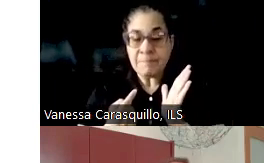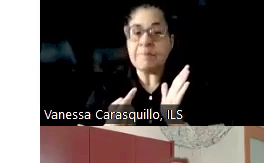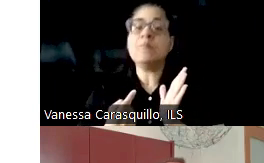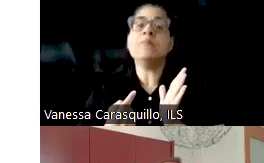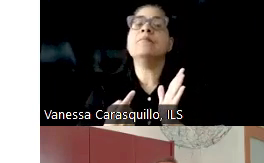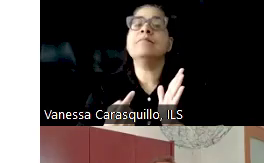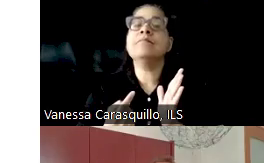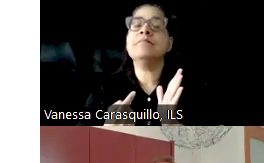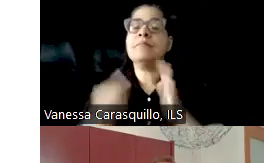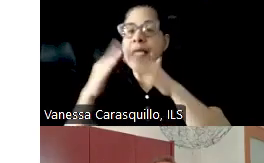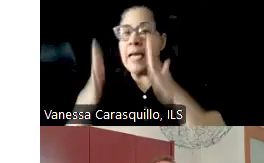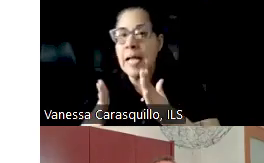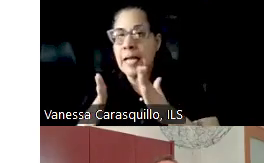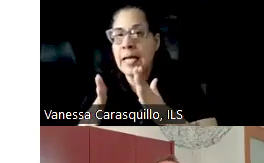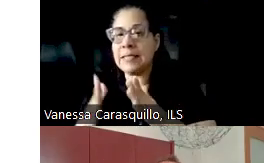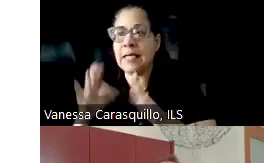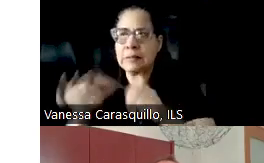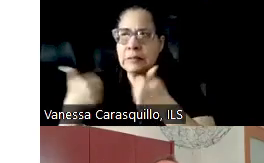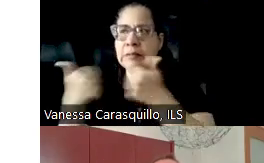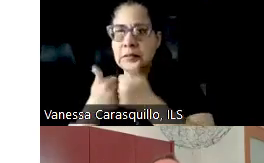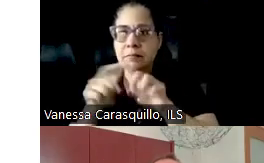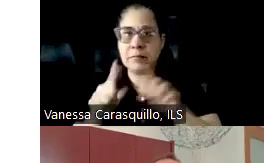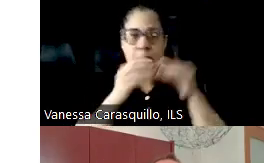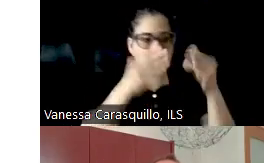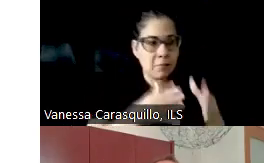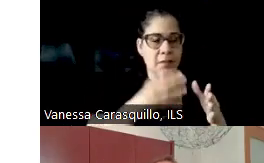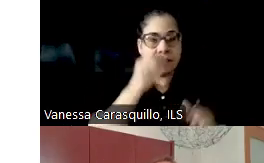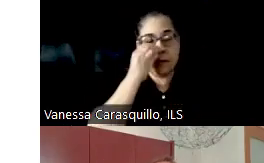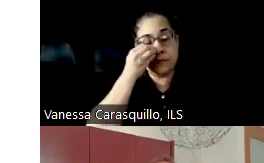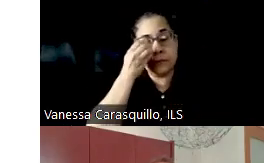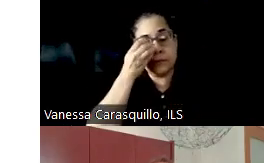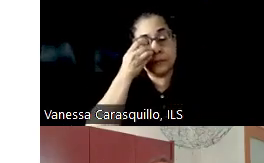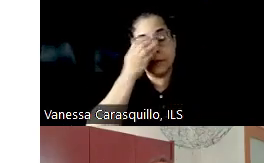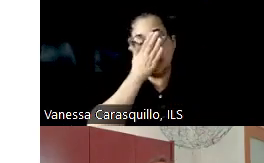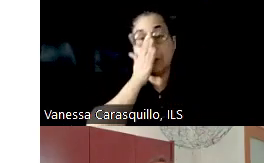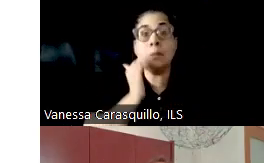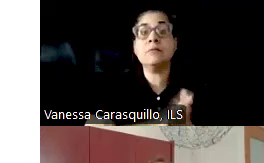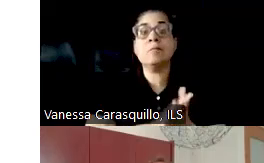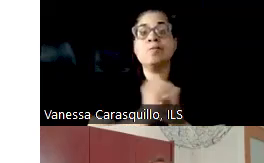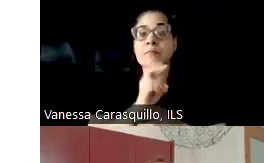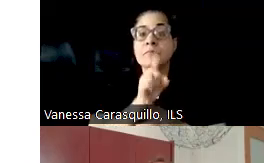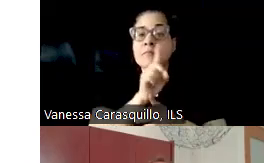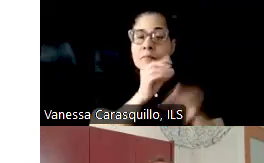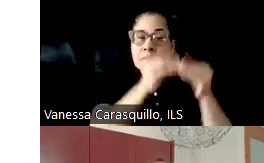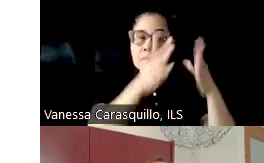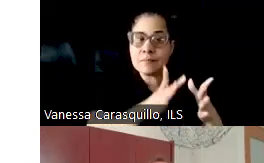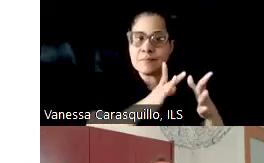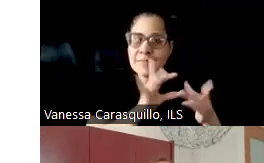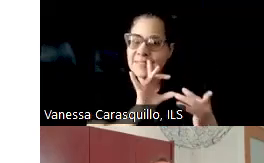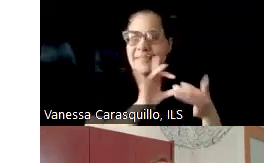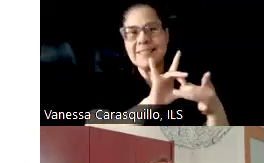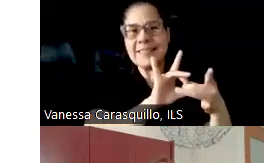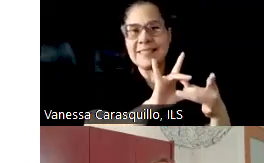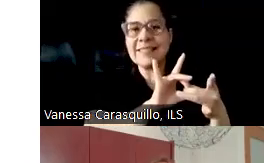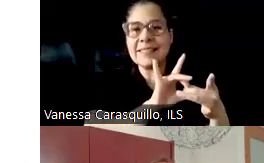embargo se llevan bien con la maestra. O hay una maestra en particular que el niño hace clic y